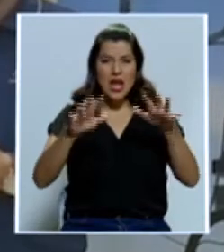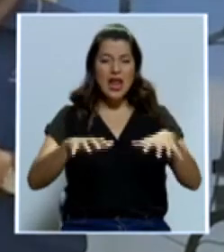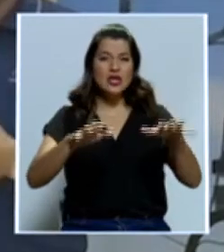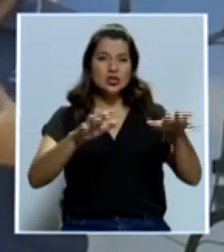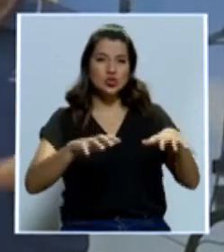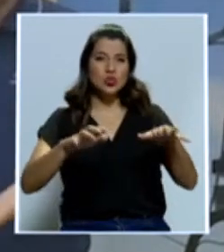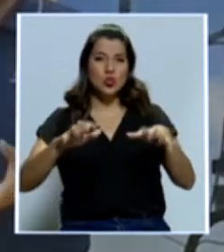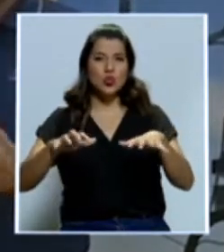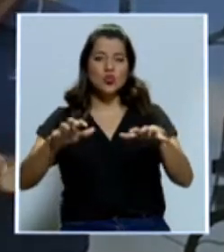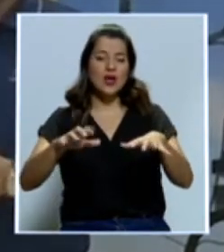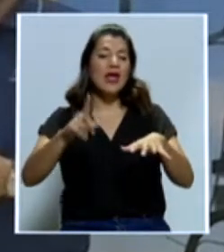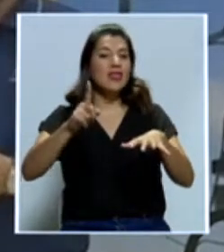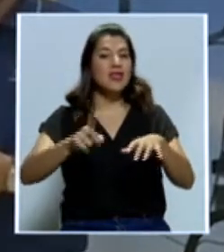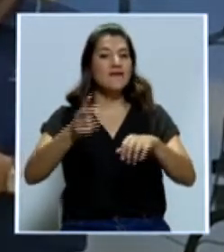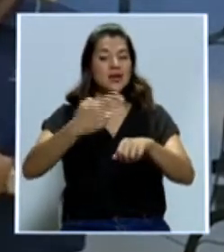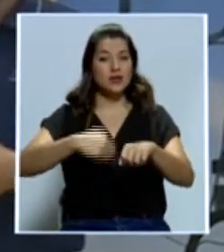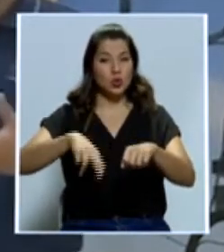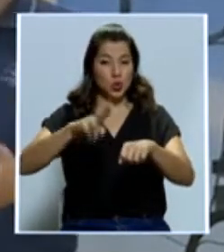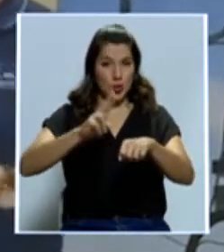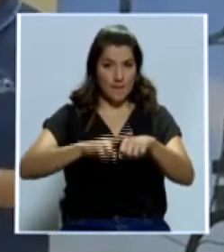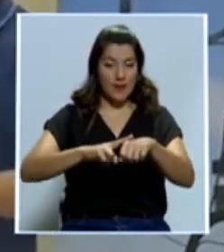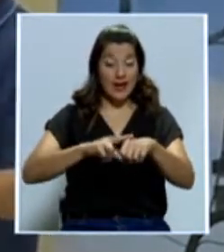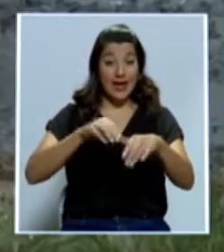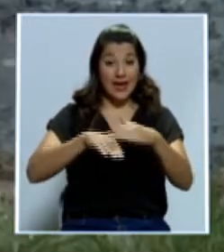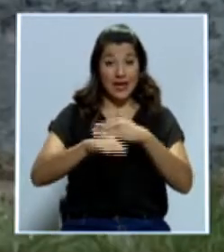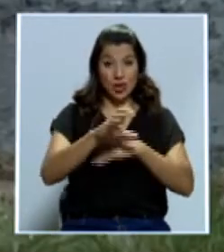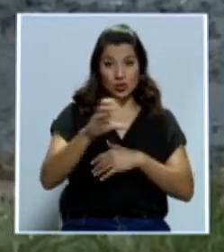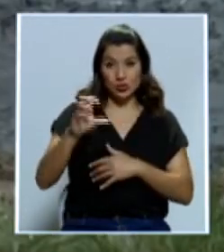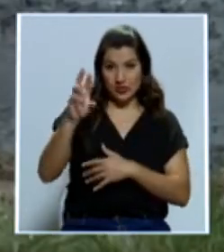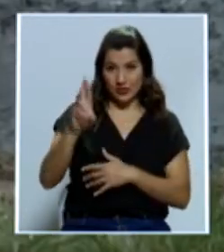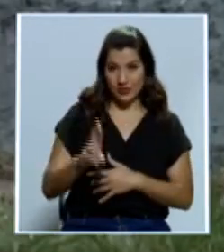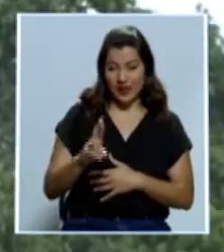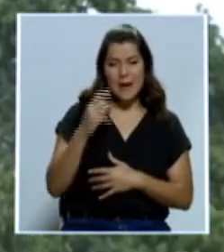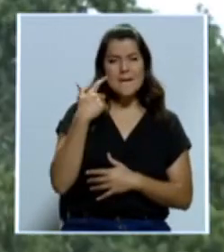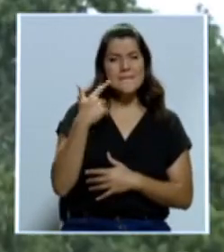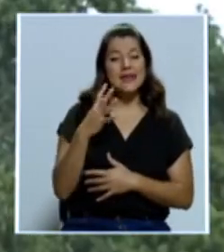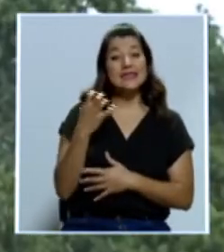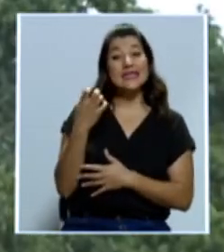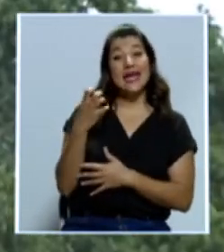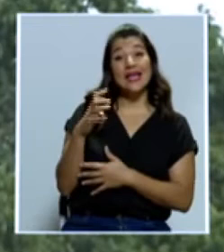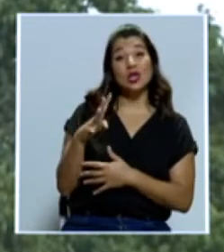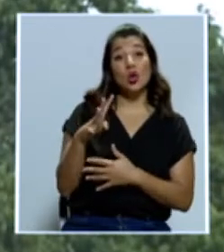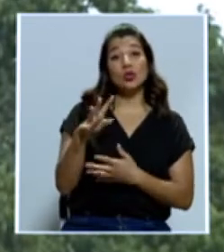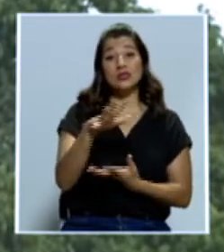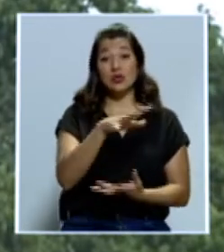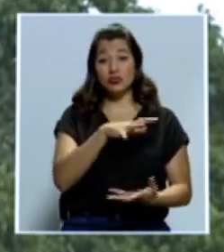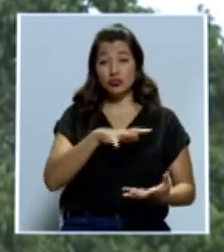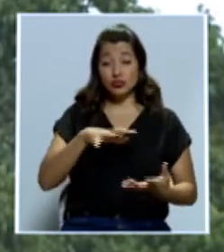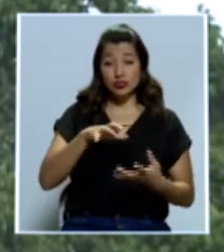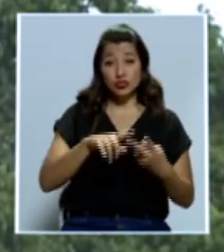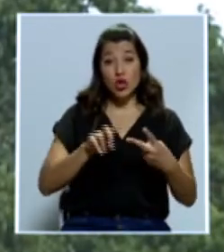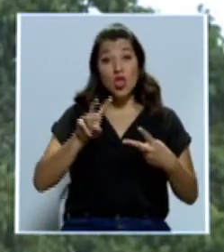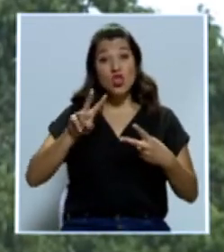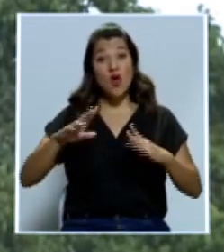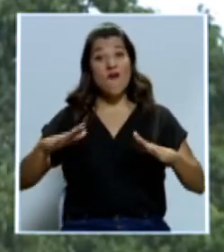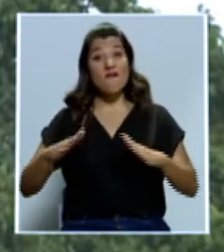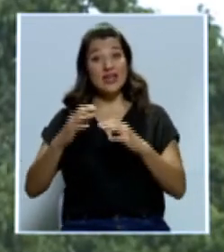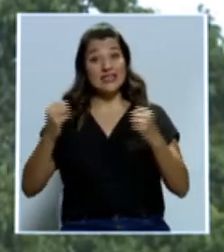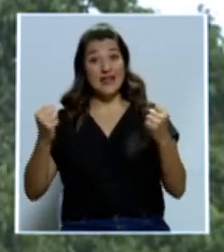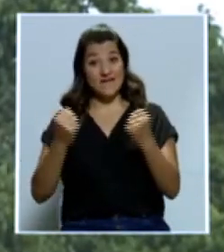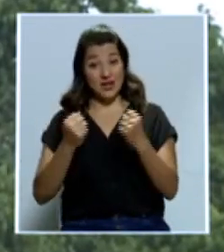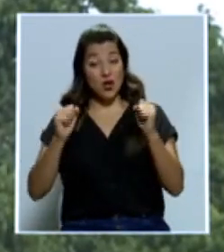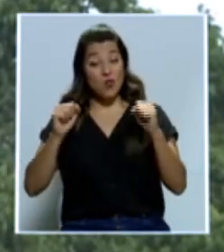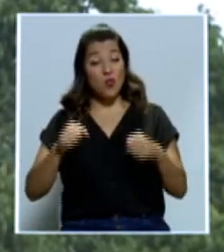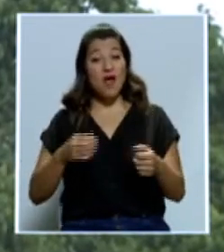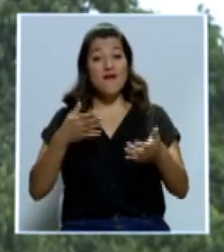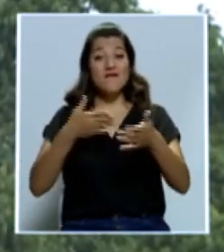de una condición normal en nuestro país. Se estima que 14 empujes fríos y al menos 2 frentes fríos afecten al